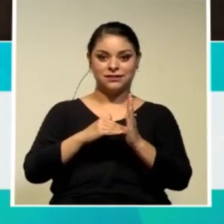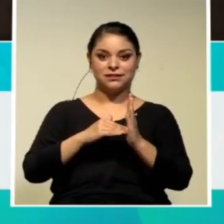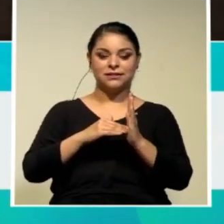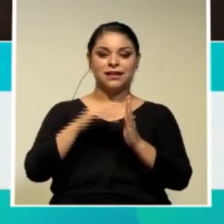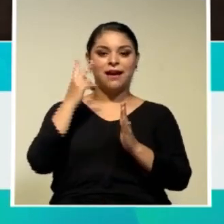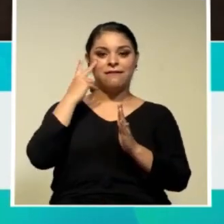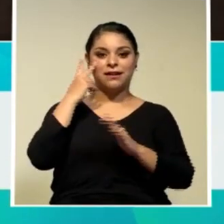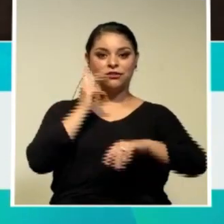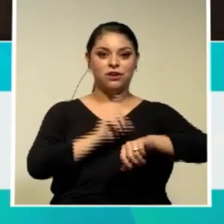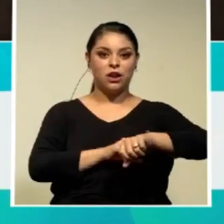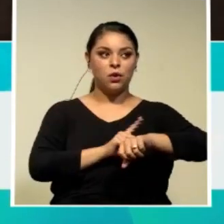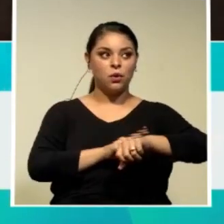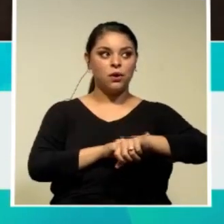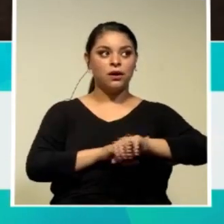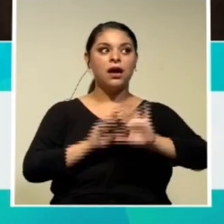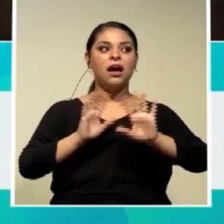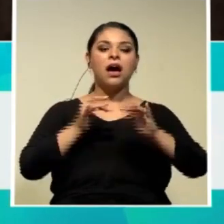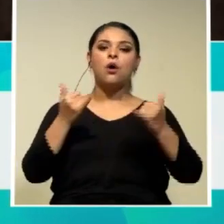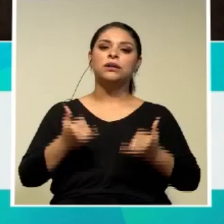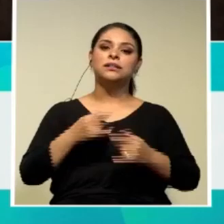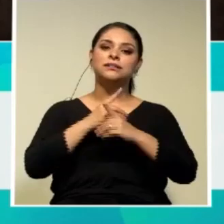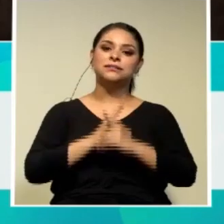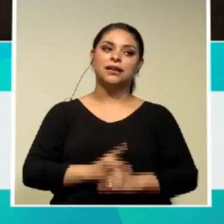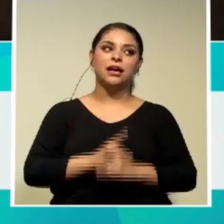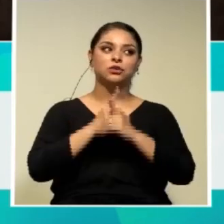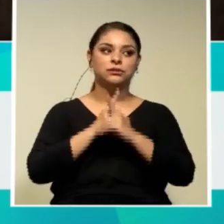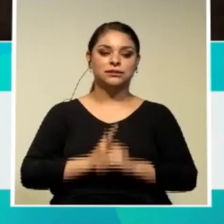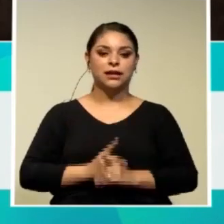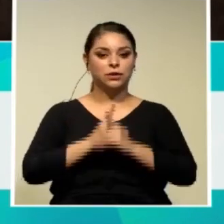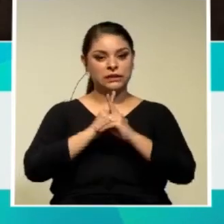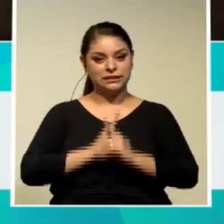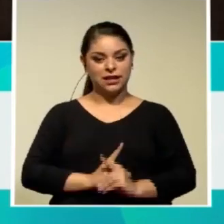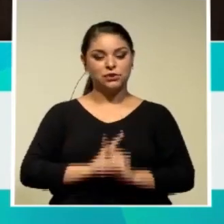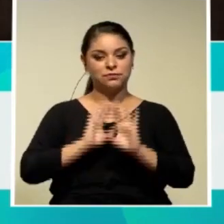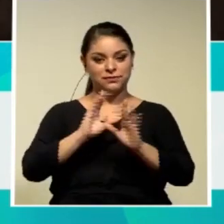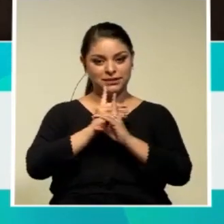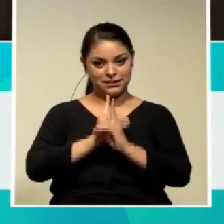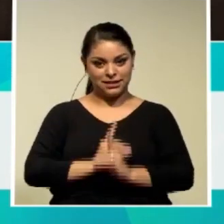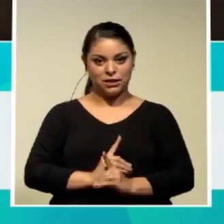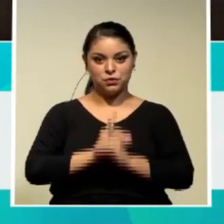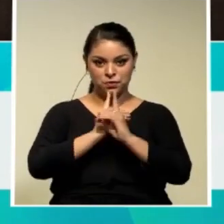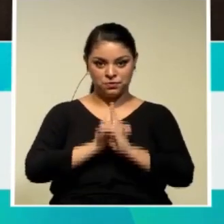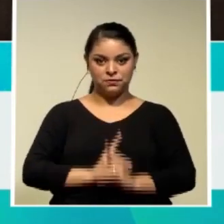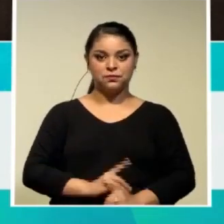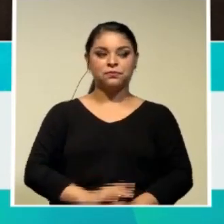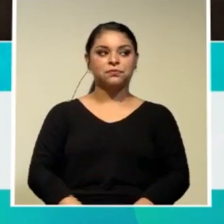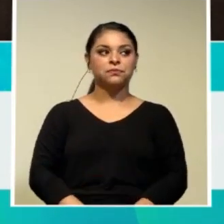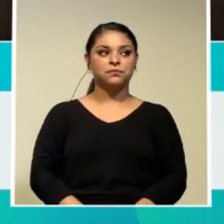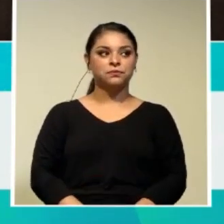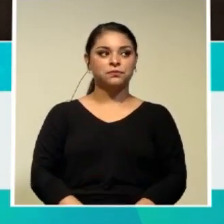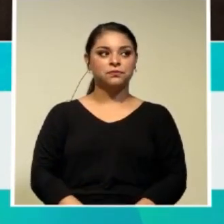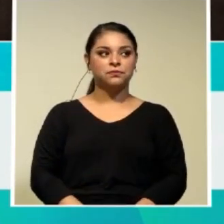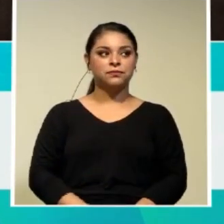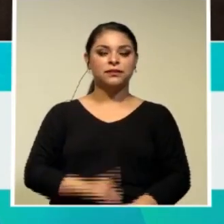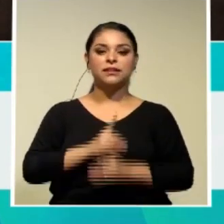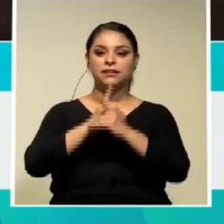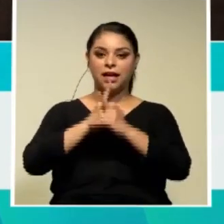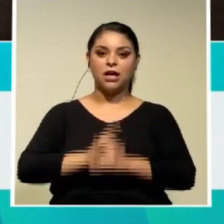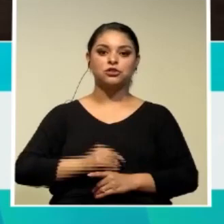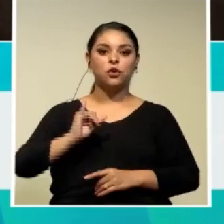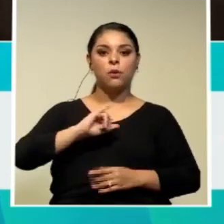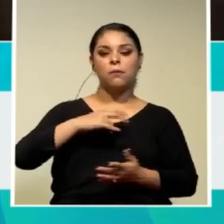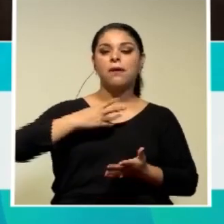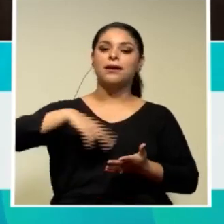veamos el reloj. Ah, estamos en descanso, estamos, profe. Estamos espérese. Estamos en descanso. Profe. Ven en descanso, como bailado. Profe,